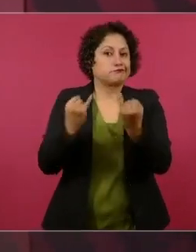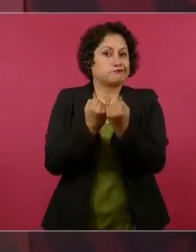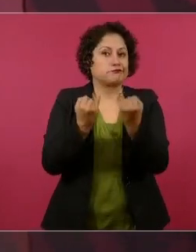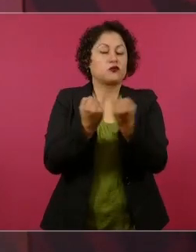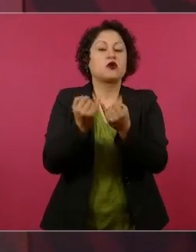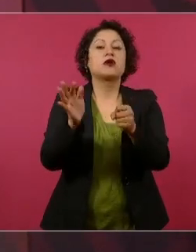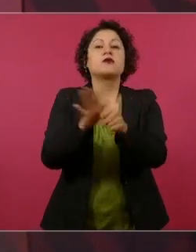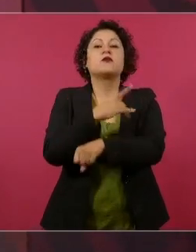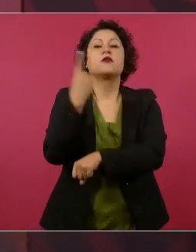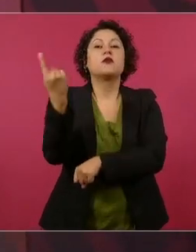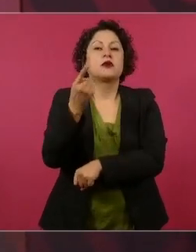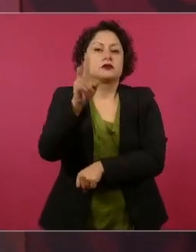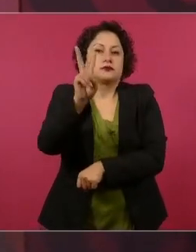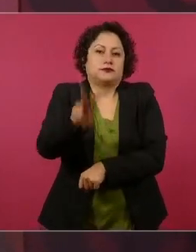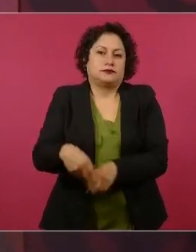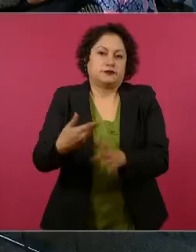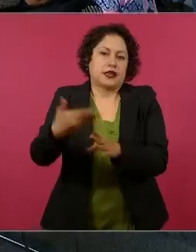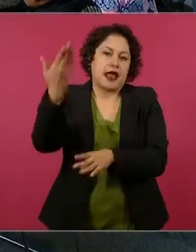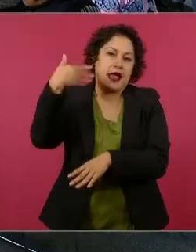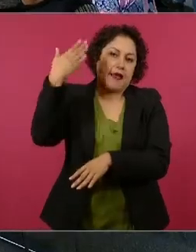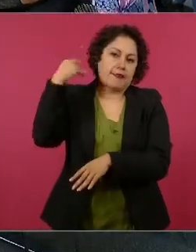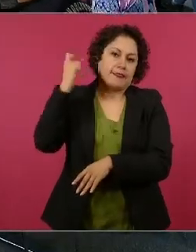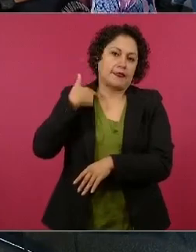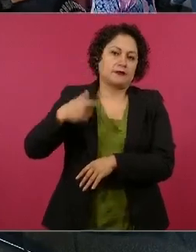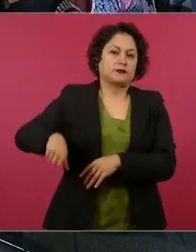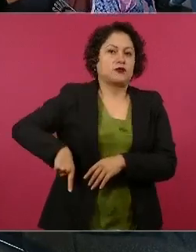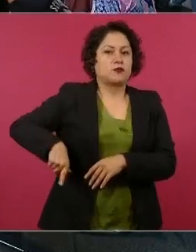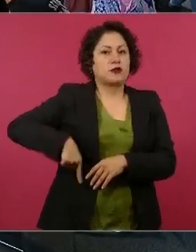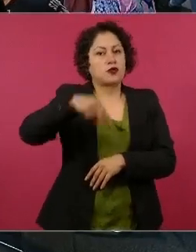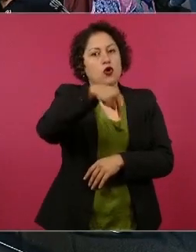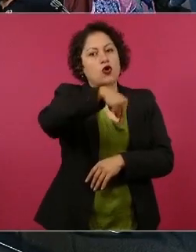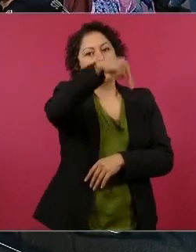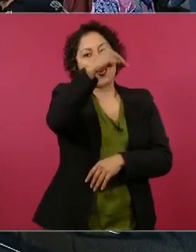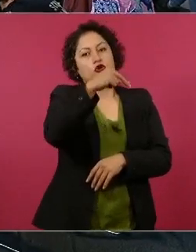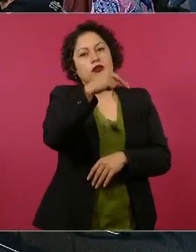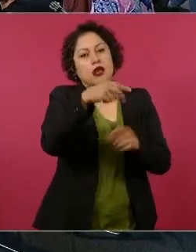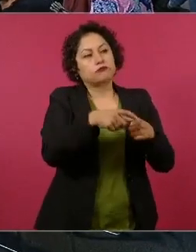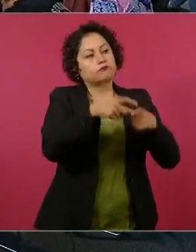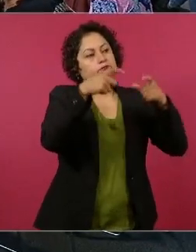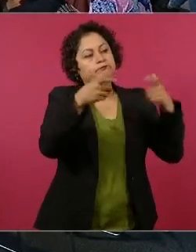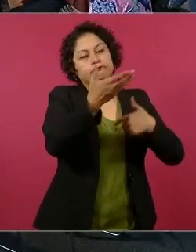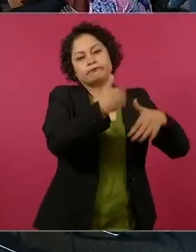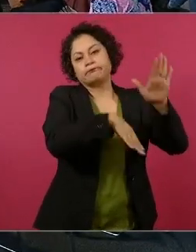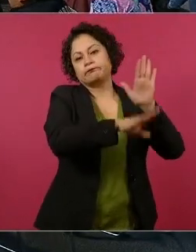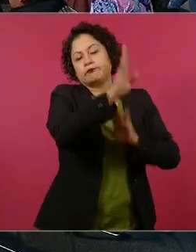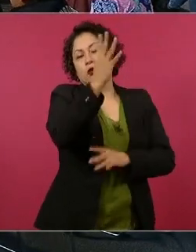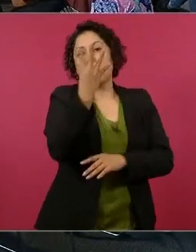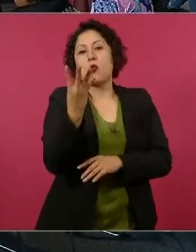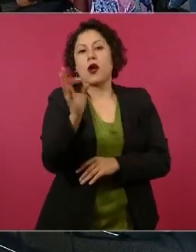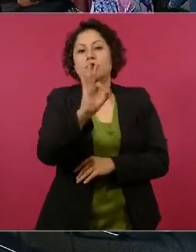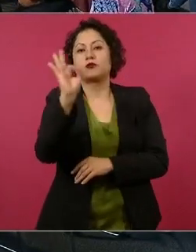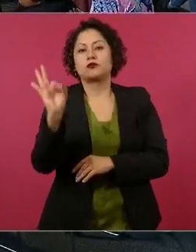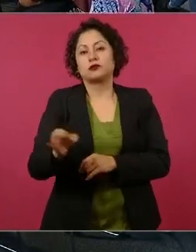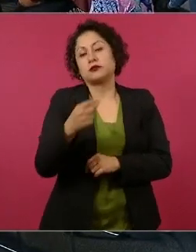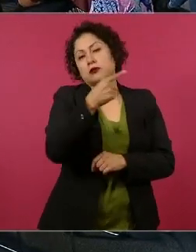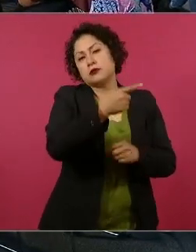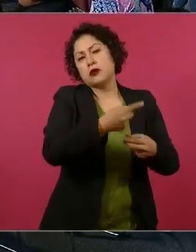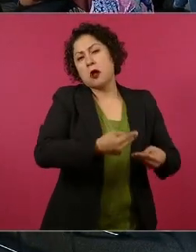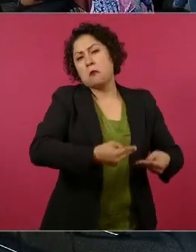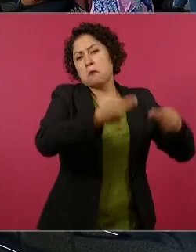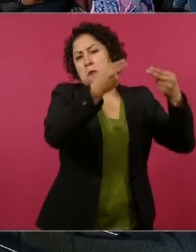en términos generales, crecía 4%. Toda la relación comercial